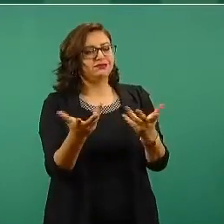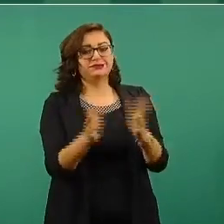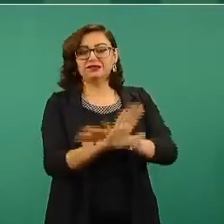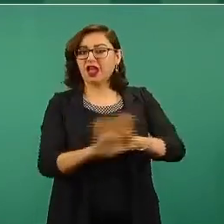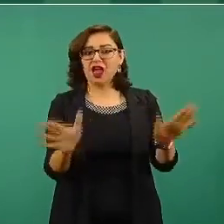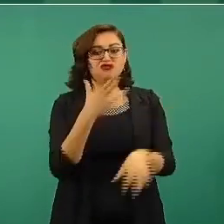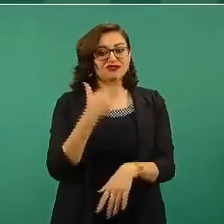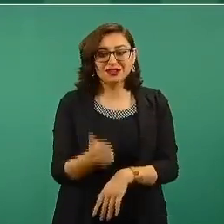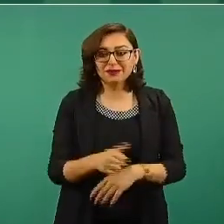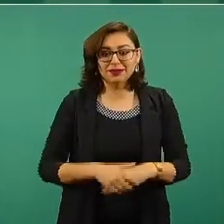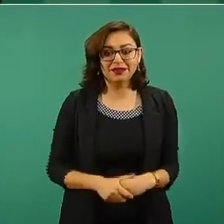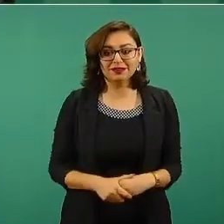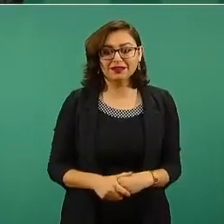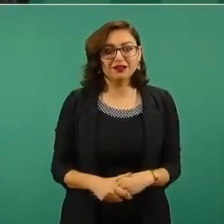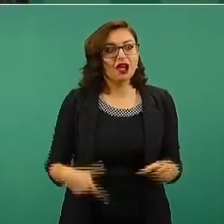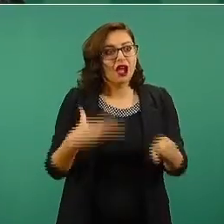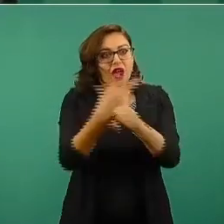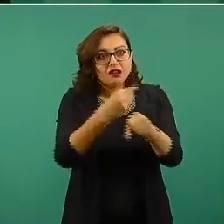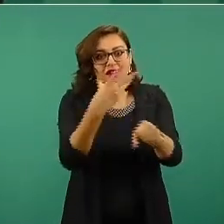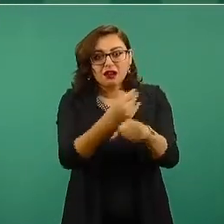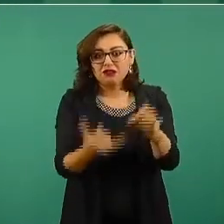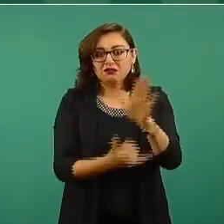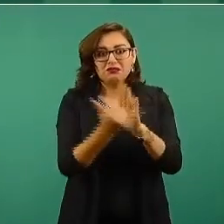sería costosísimo,